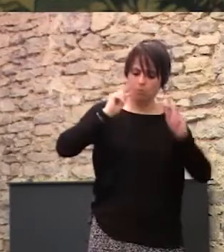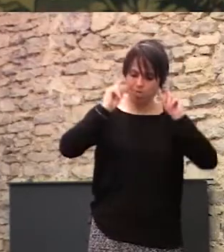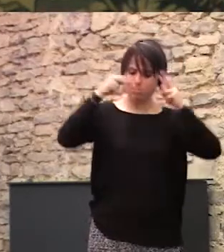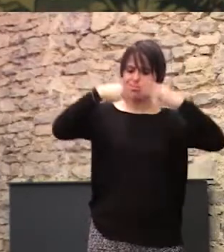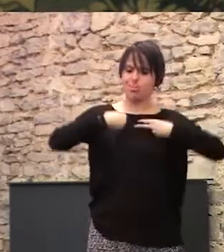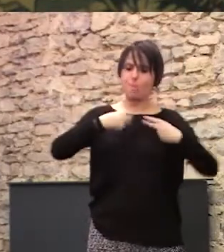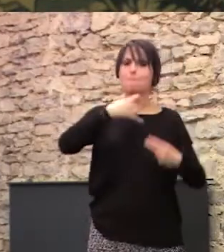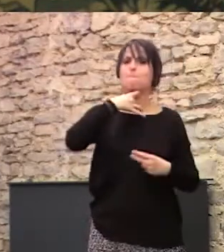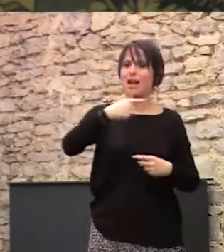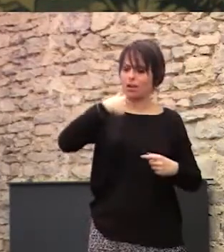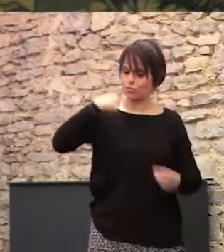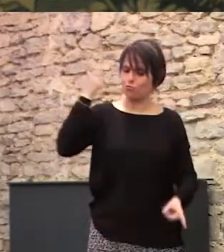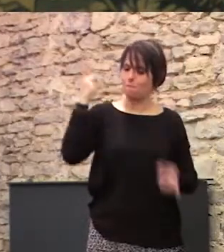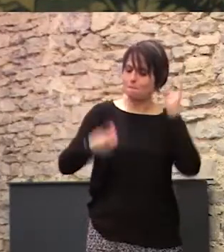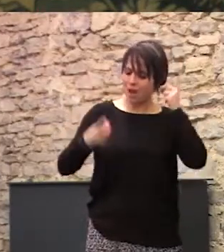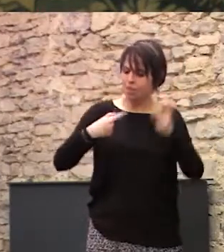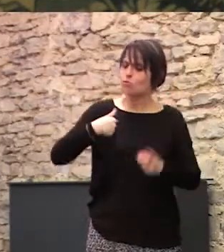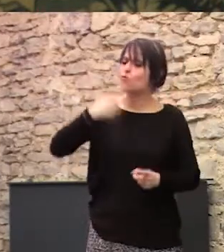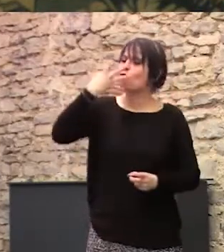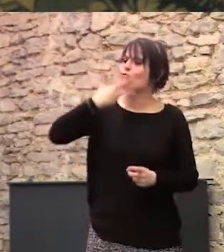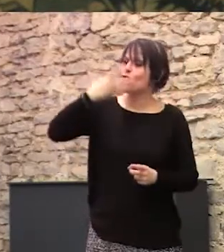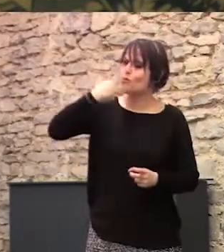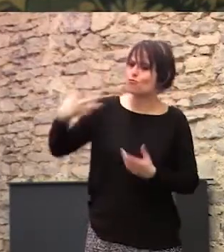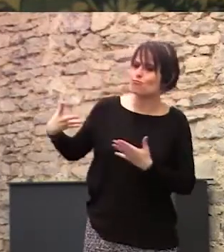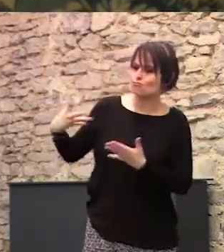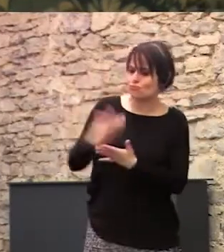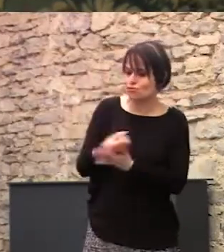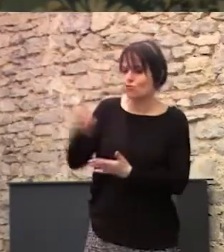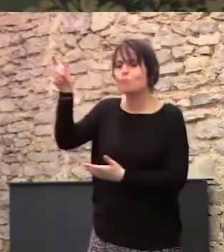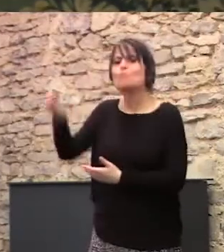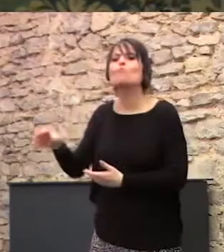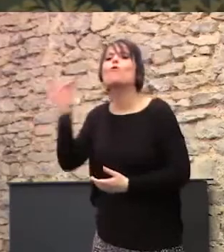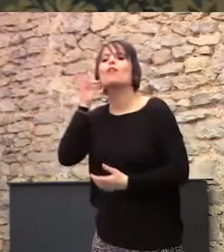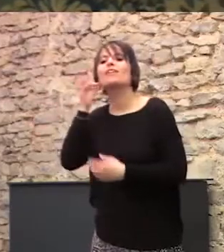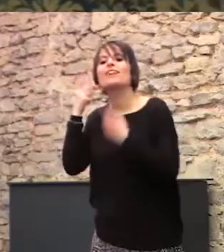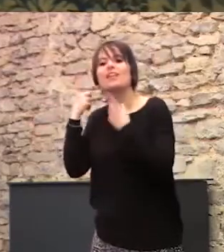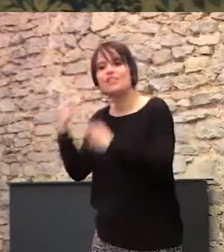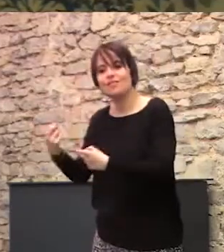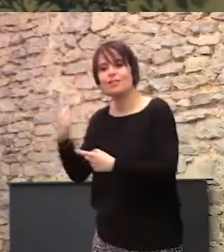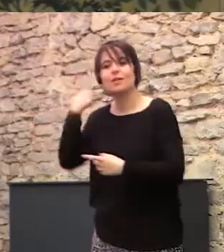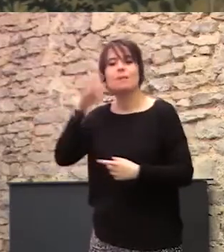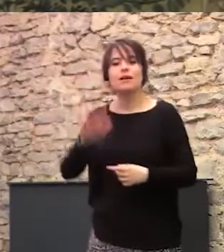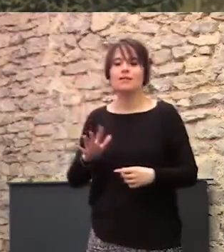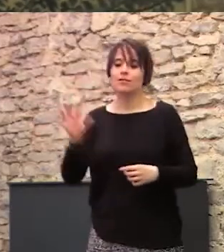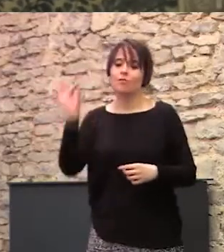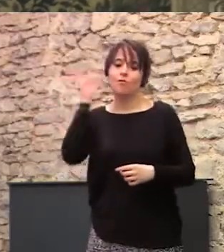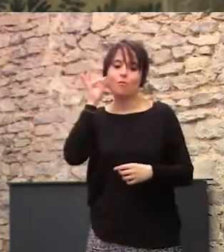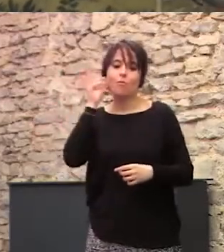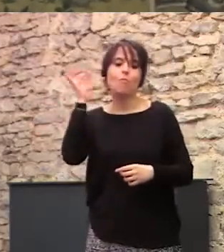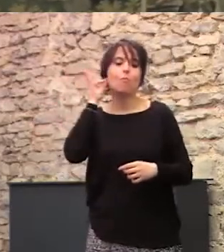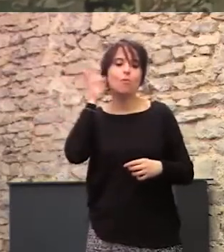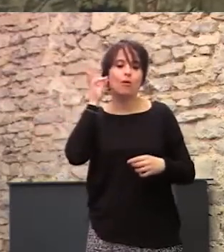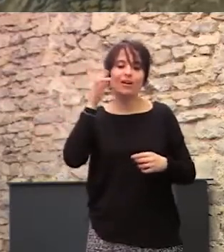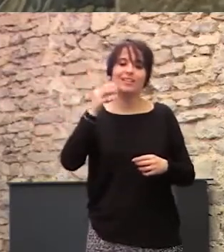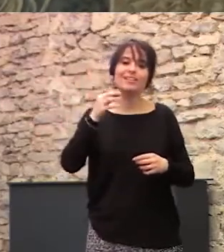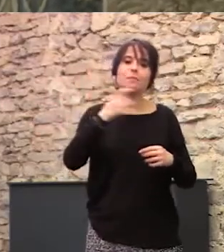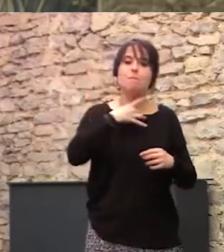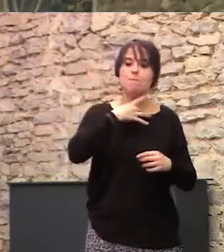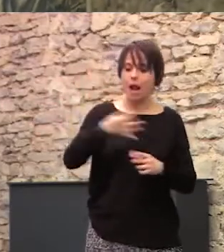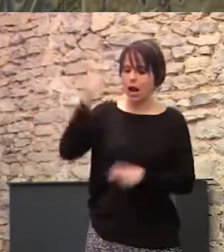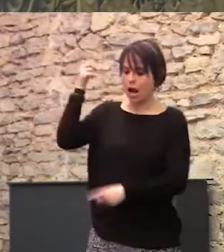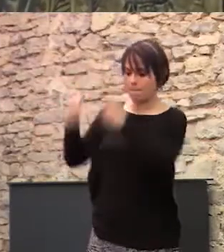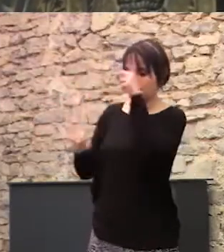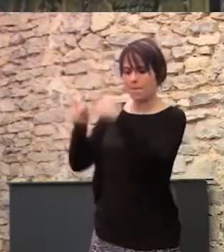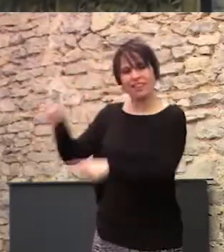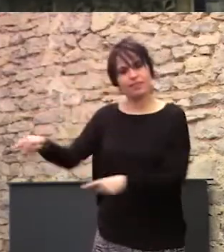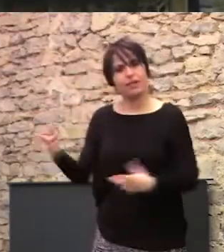marcado, de que aquí es donde se conoce lo que necesitan las mujeres, la agenda de liberación de las mujeres se va a marcar desde aquí. Entonces,